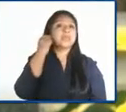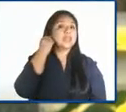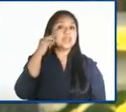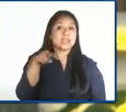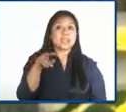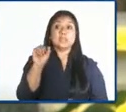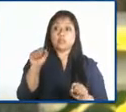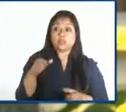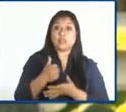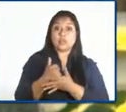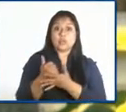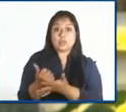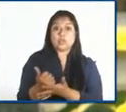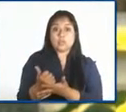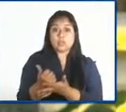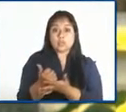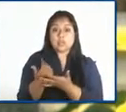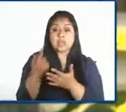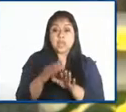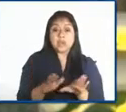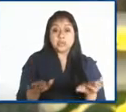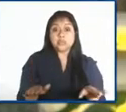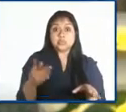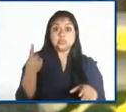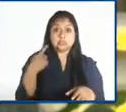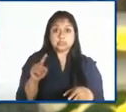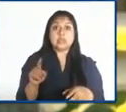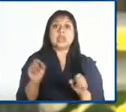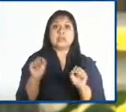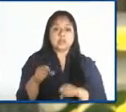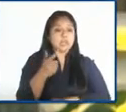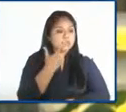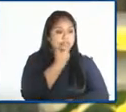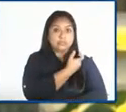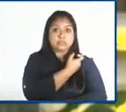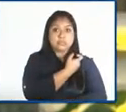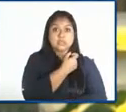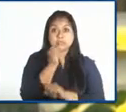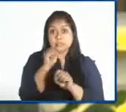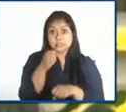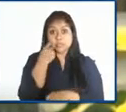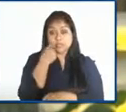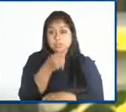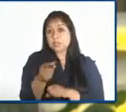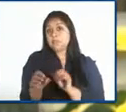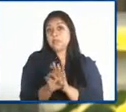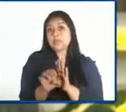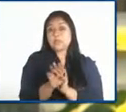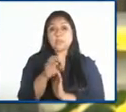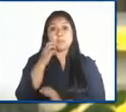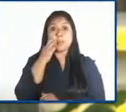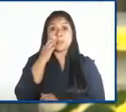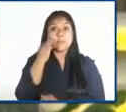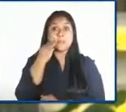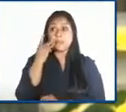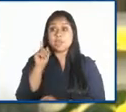los menores de edad para poder ser inmunizados si en dado caso los padres de familia no lo